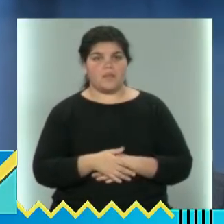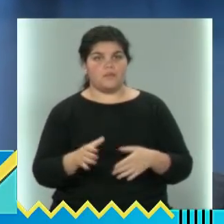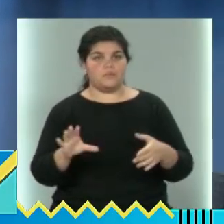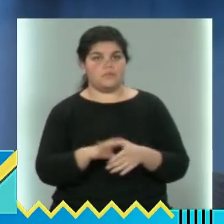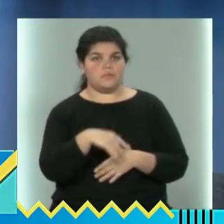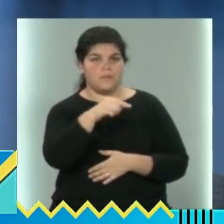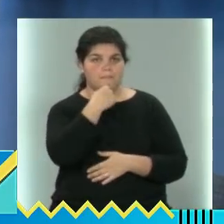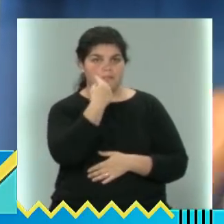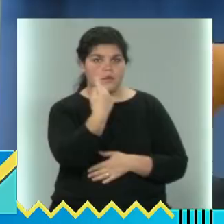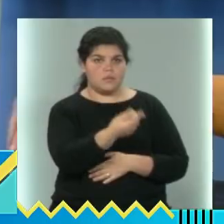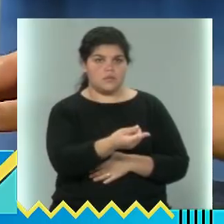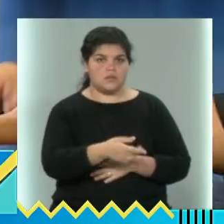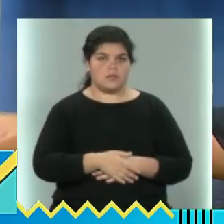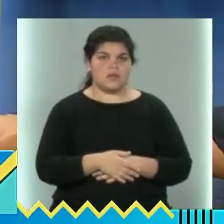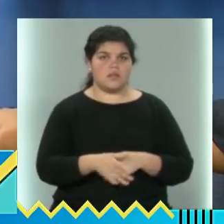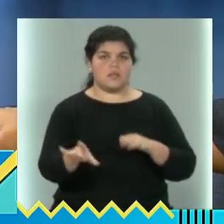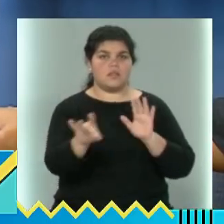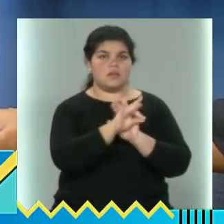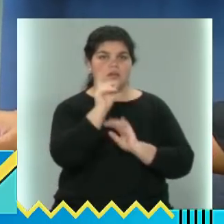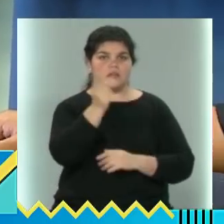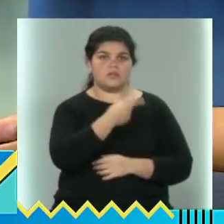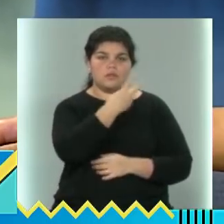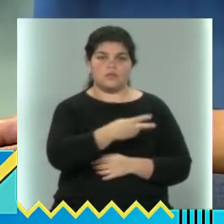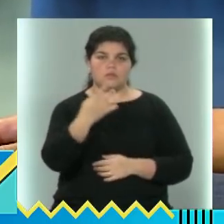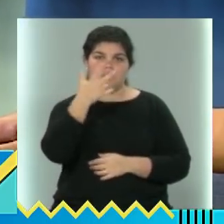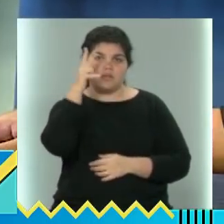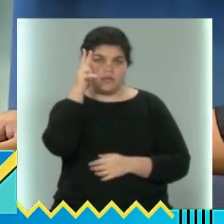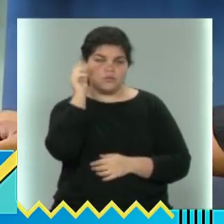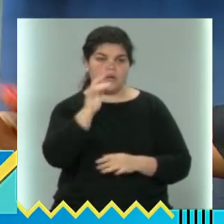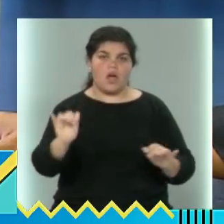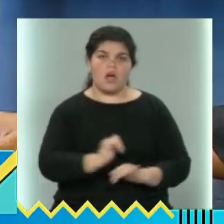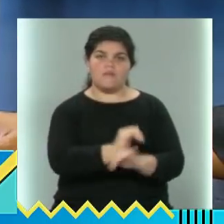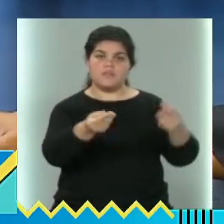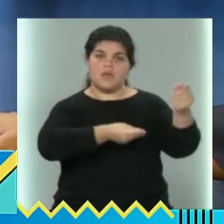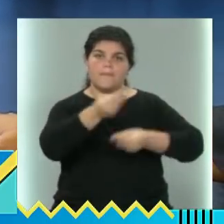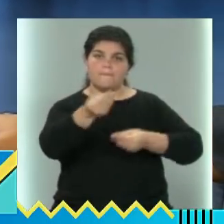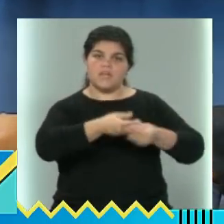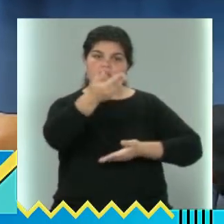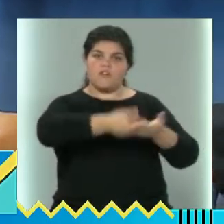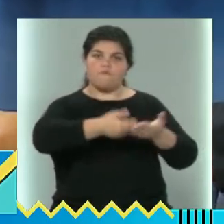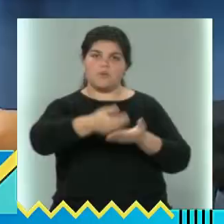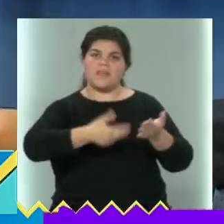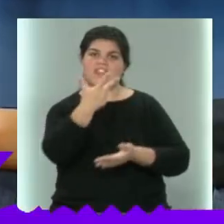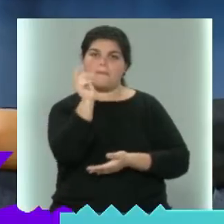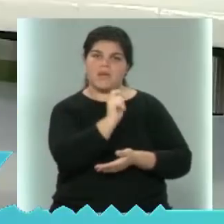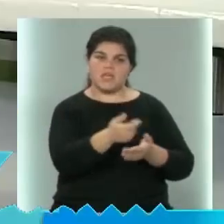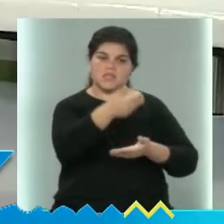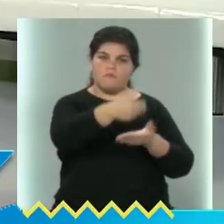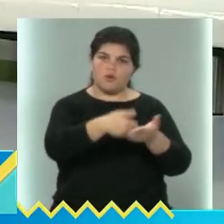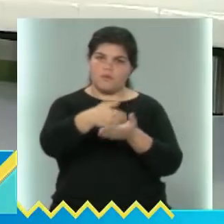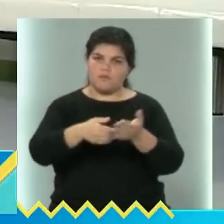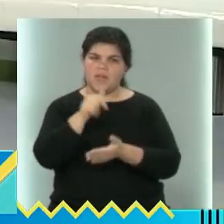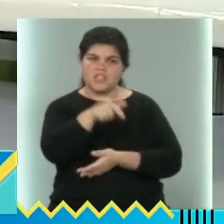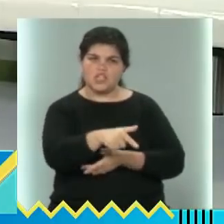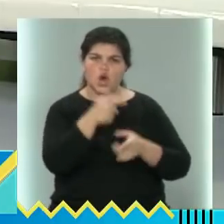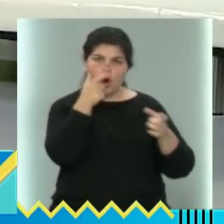consultarte, ¿no? Porque de alguna forma el decreto 248 aclara que las empresas deben presentar informes trimestrales. ¿Alcanza con ese control